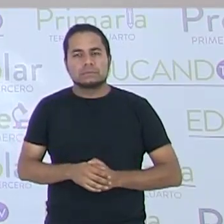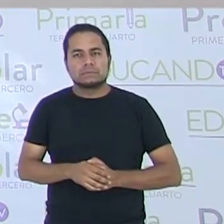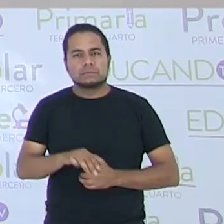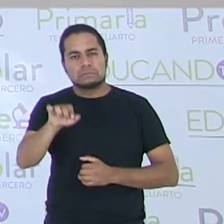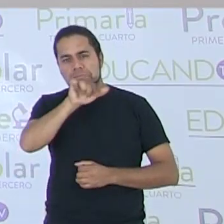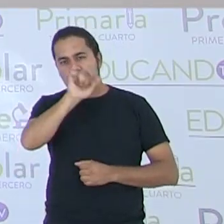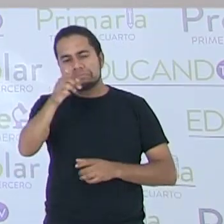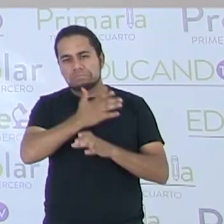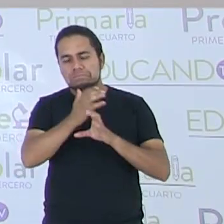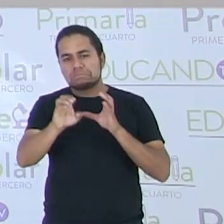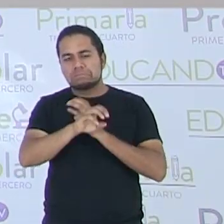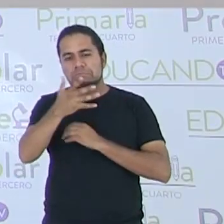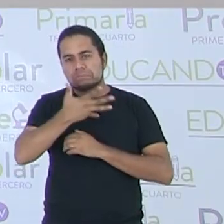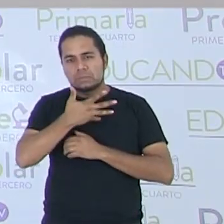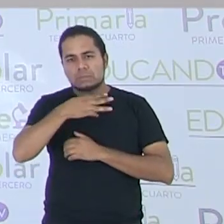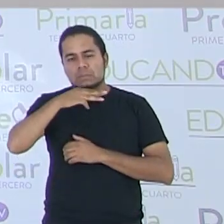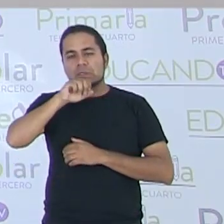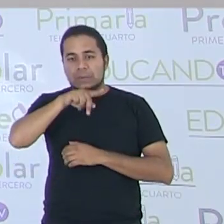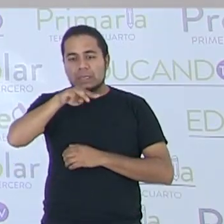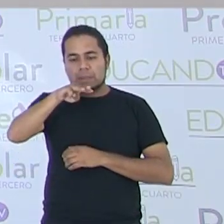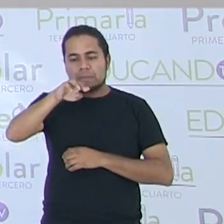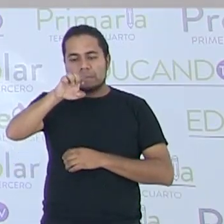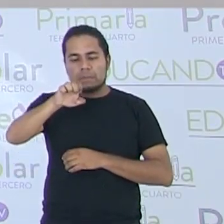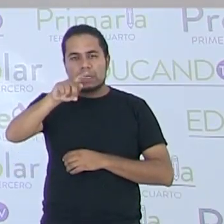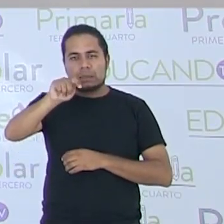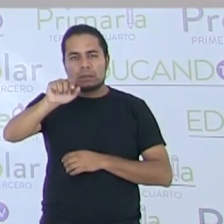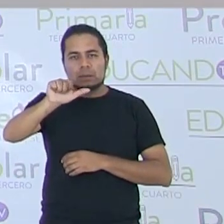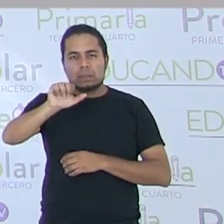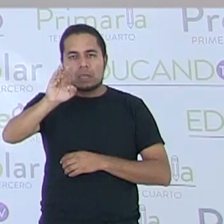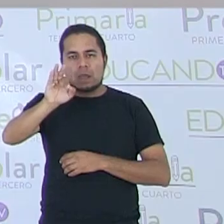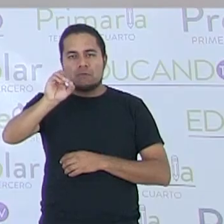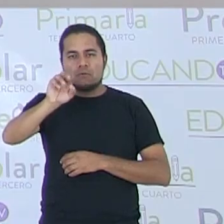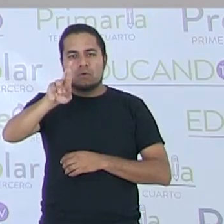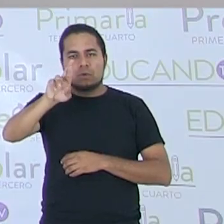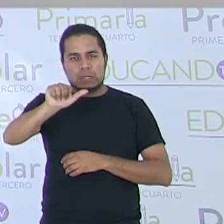¿Qué más? La metáfora.